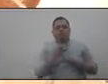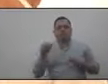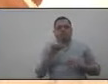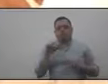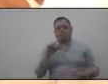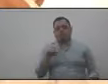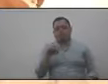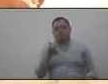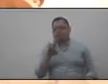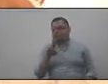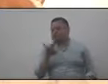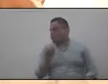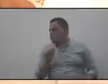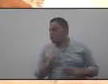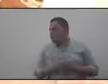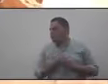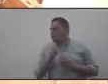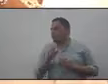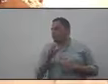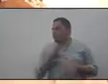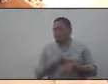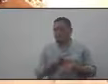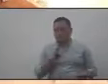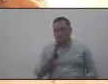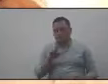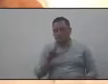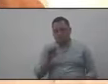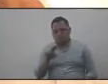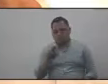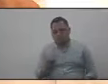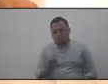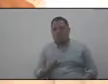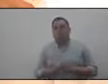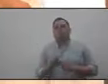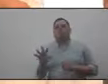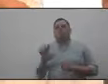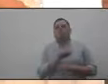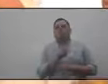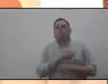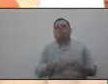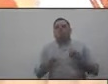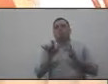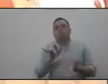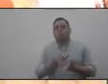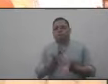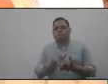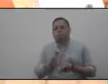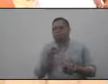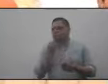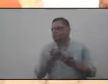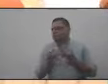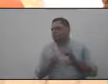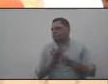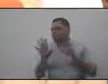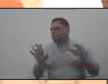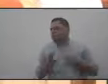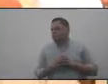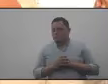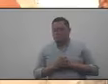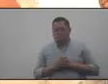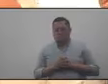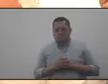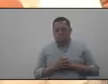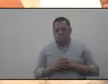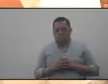Nuri, la doctora Blanca, la diputada, todos los que estamos aquí, muy buenos días. Y